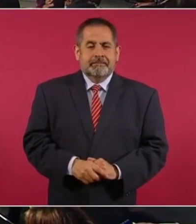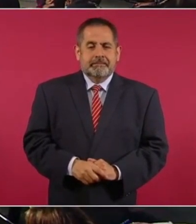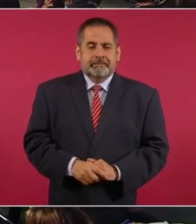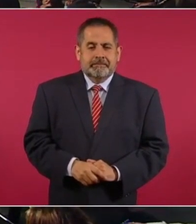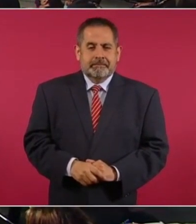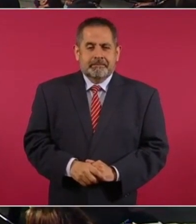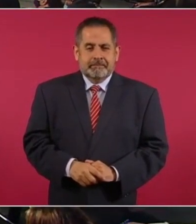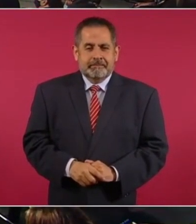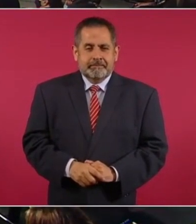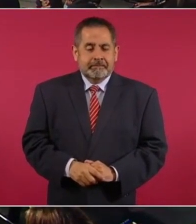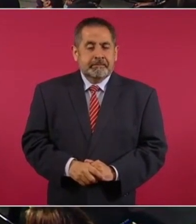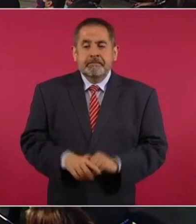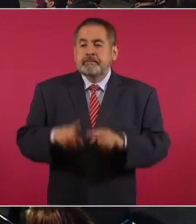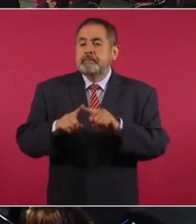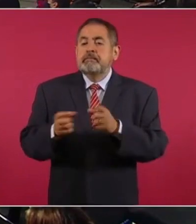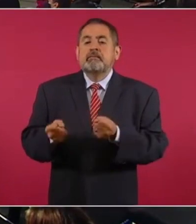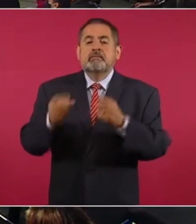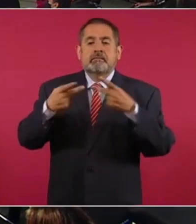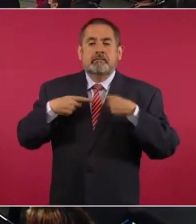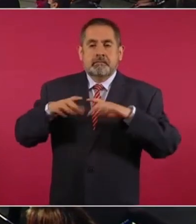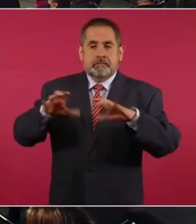De acuerdo a población,